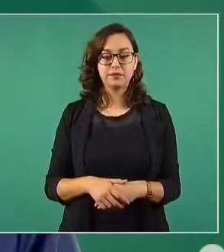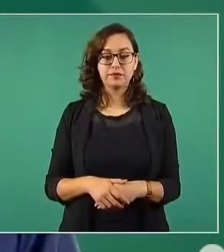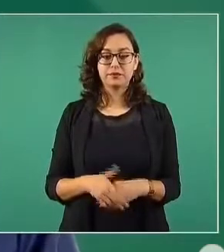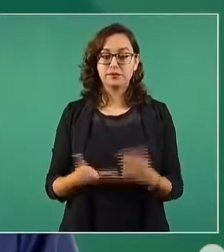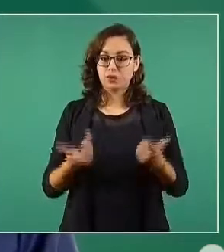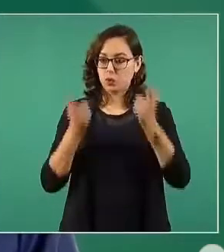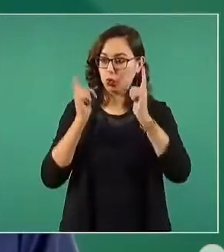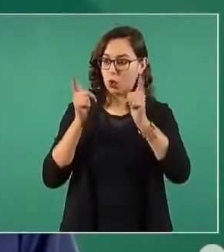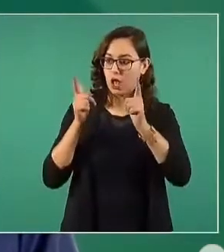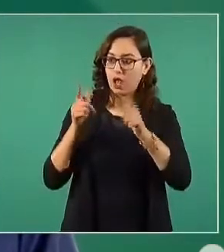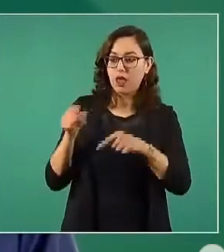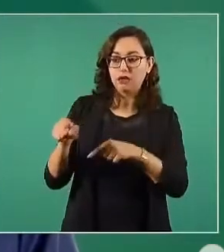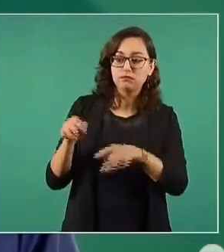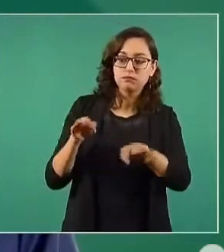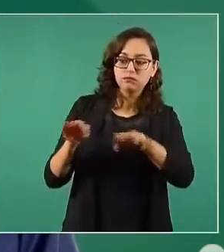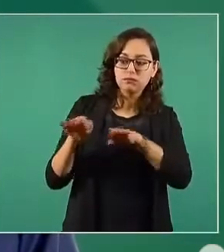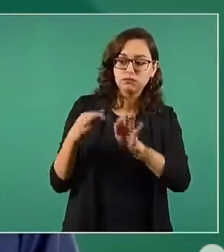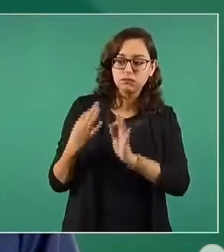con rectitud,